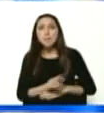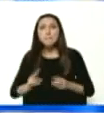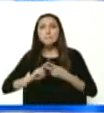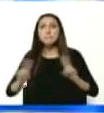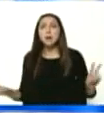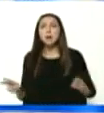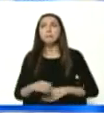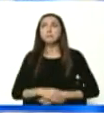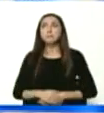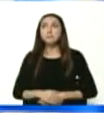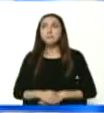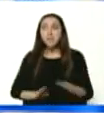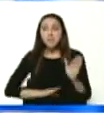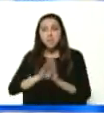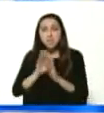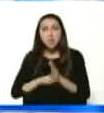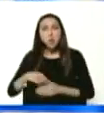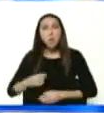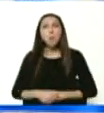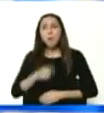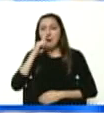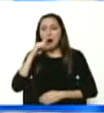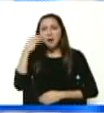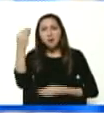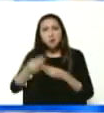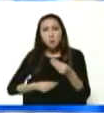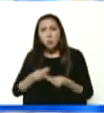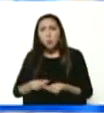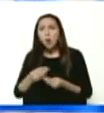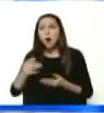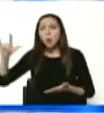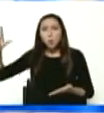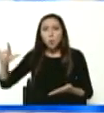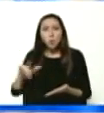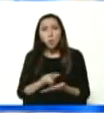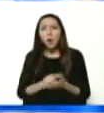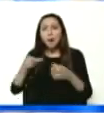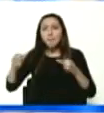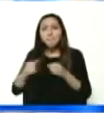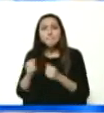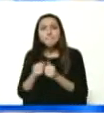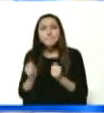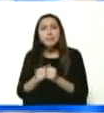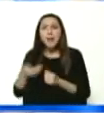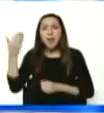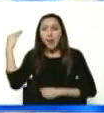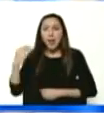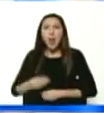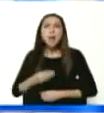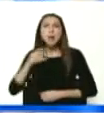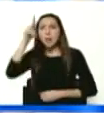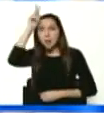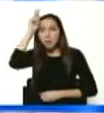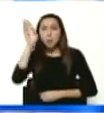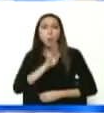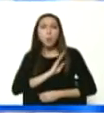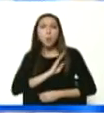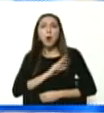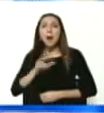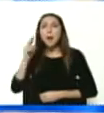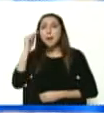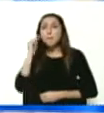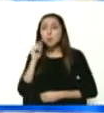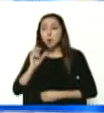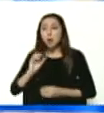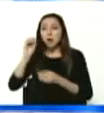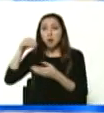desarrollo. Al cumplirse un año de la repatriación de la abuela Cueca, piedra sagrada de nuestro pueblo indígena Pemón en el estado Bolívar,